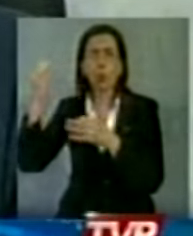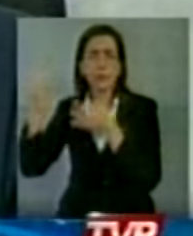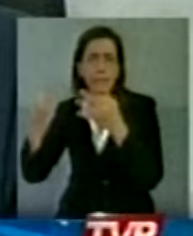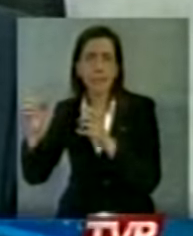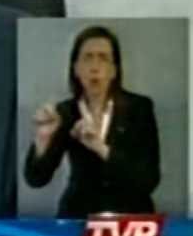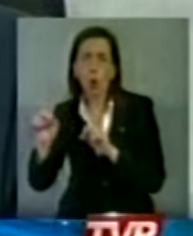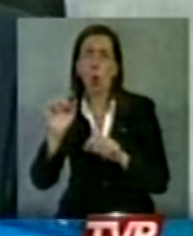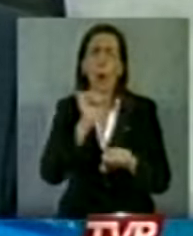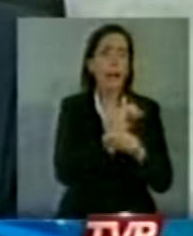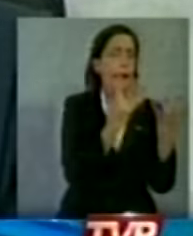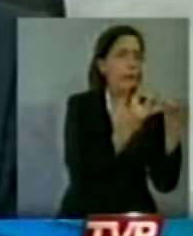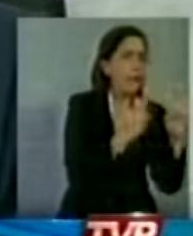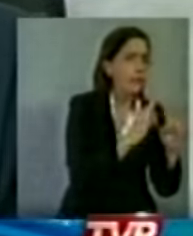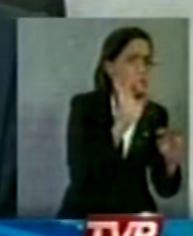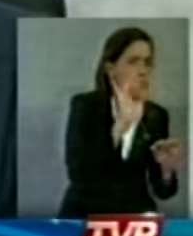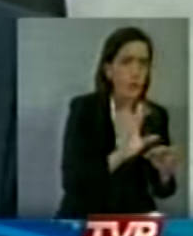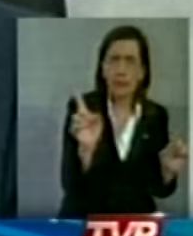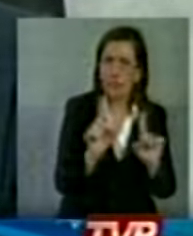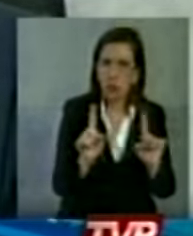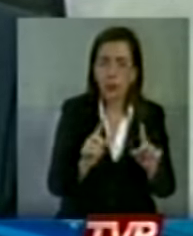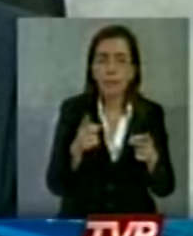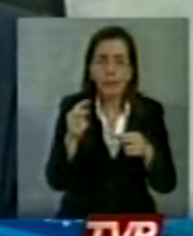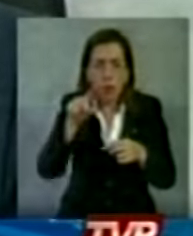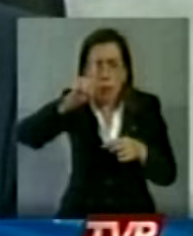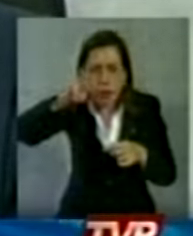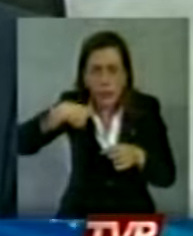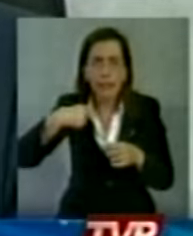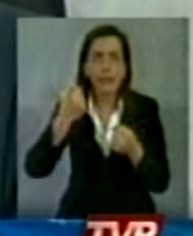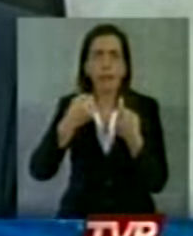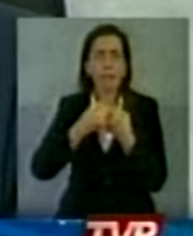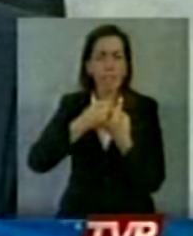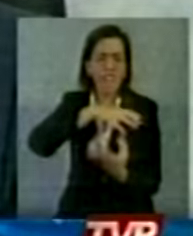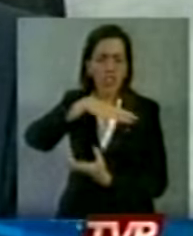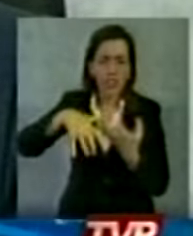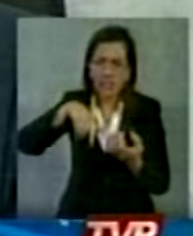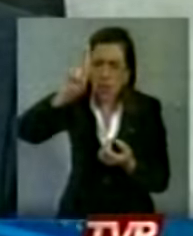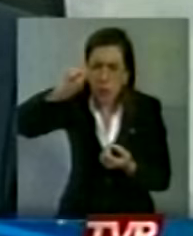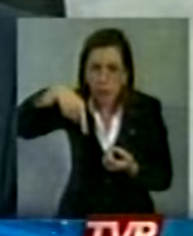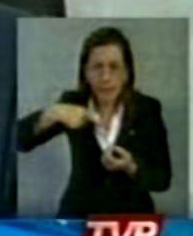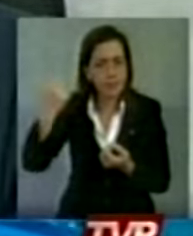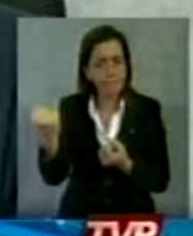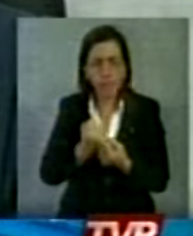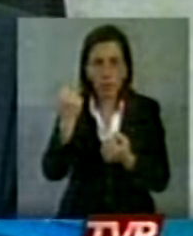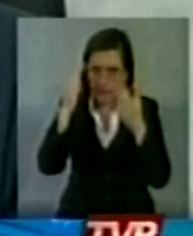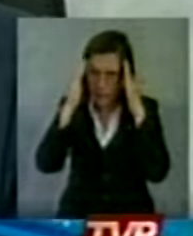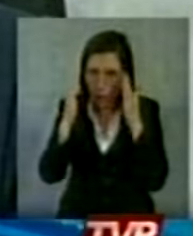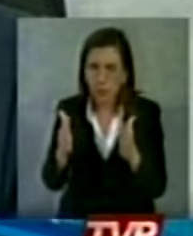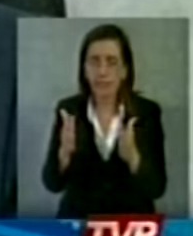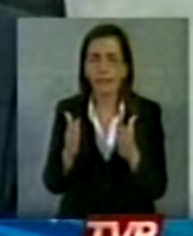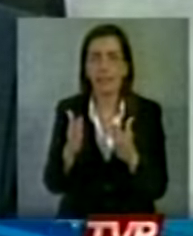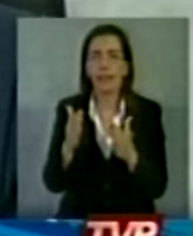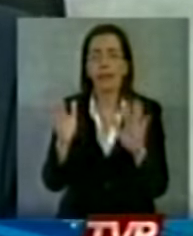sino sobre las causas generadoras del delito y la violencia. El Plan Integral de Seguridad implica un conjunto de